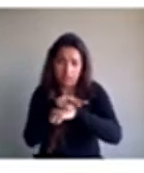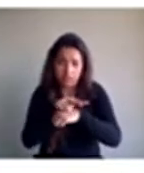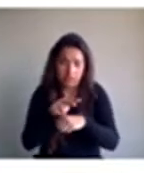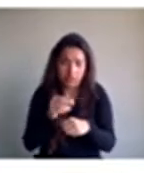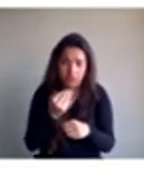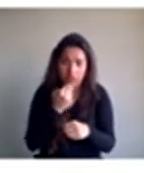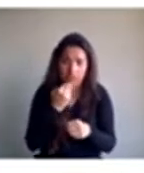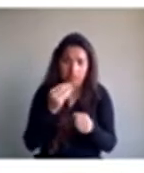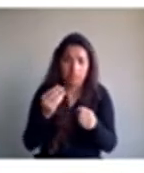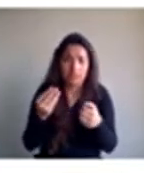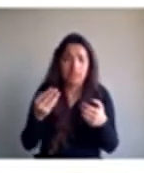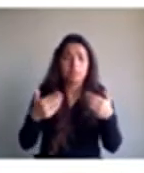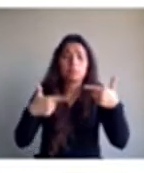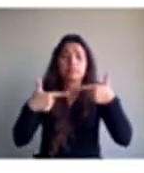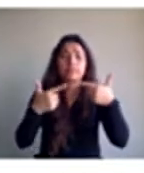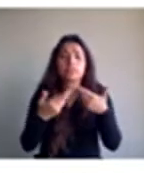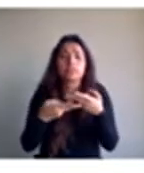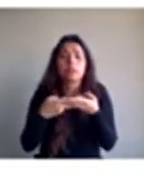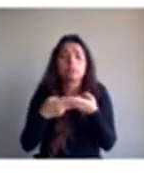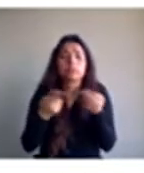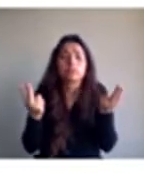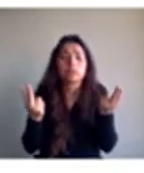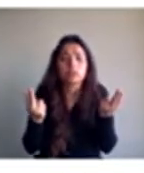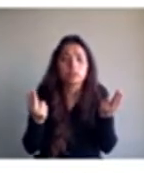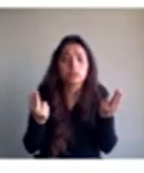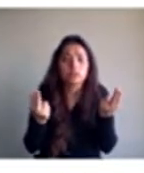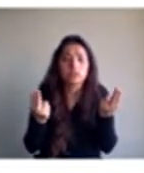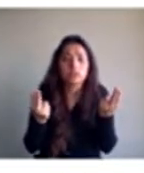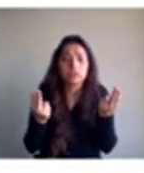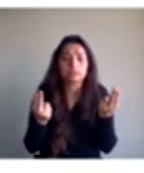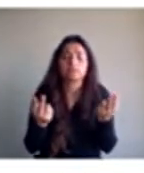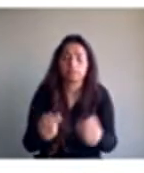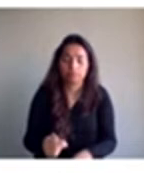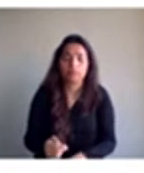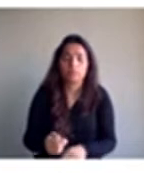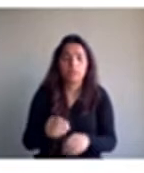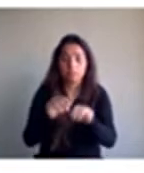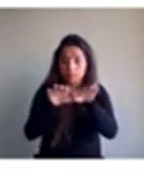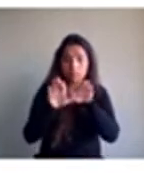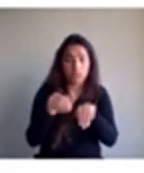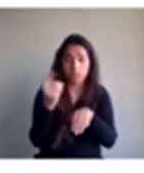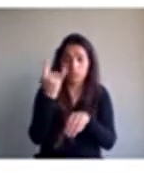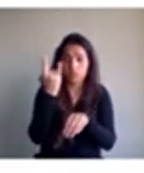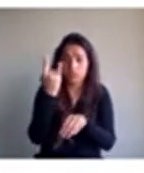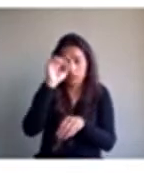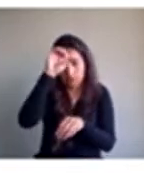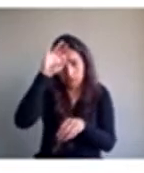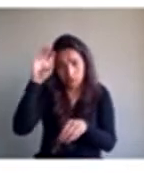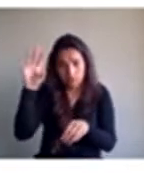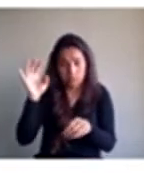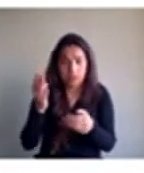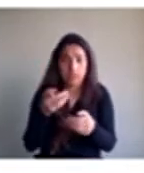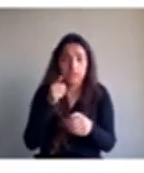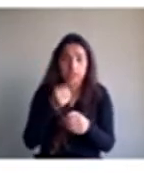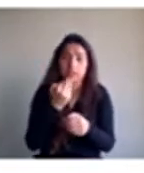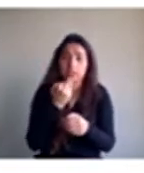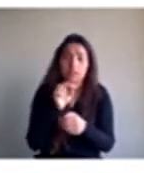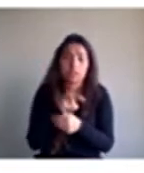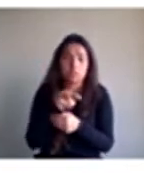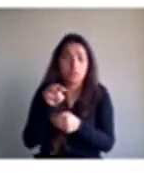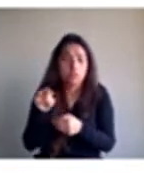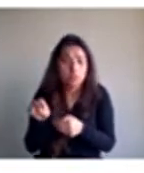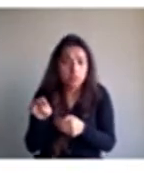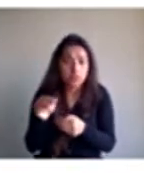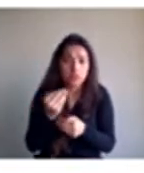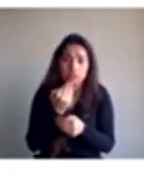puertas de gobierno de la universidad el ácido minuto en